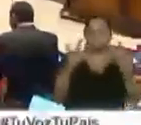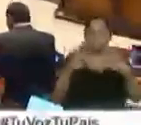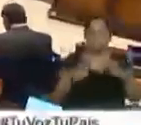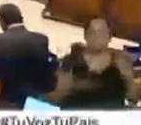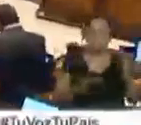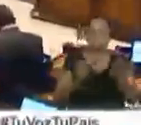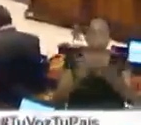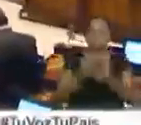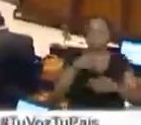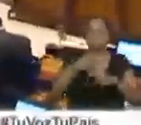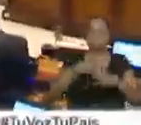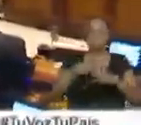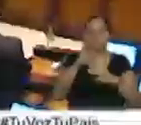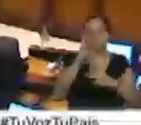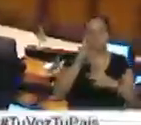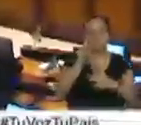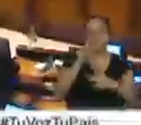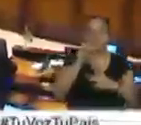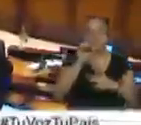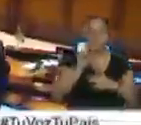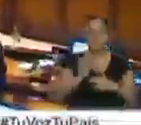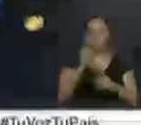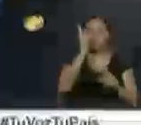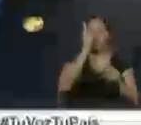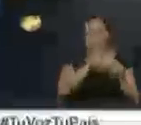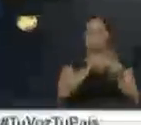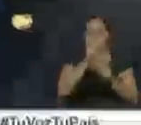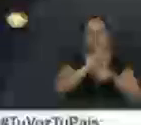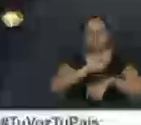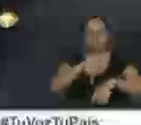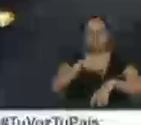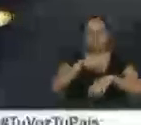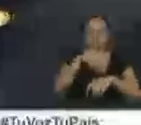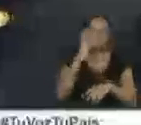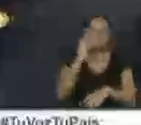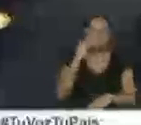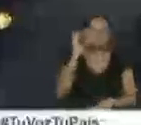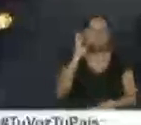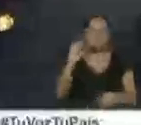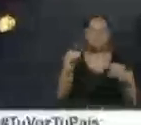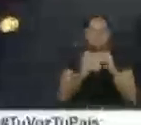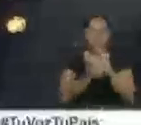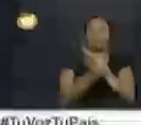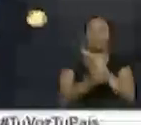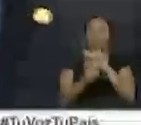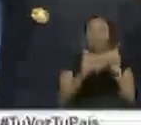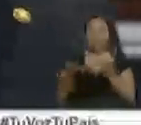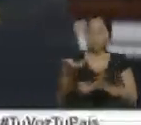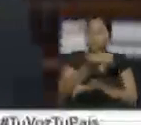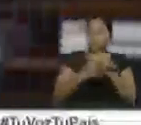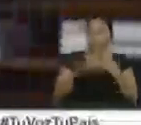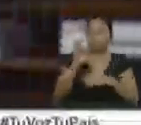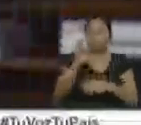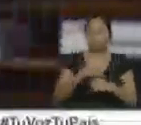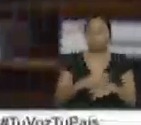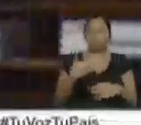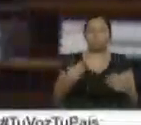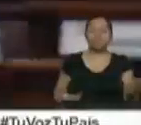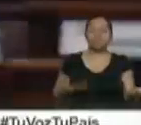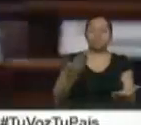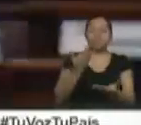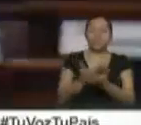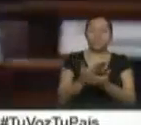mocionó el nombre de Patricio Donoso, a quien lo calificó de un profesional con experiencia y capacidad de diálogo. Proponemos a